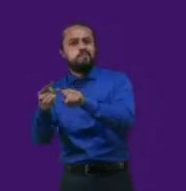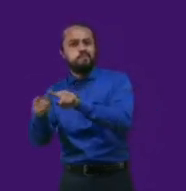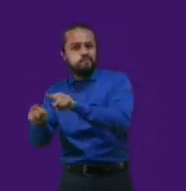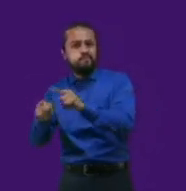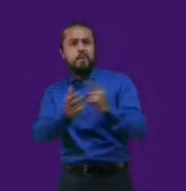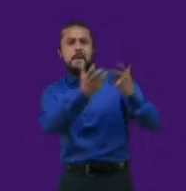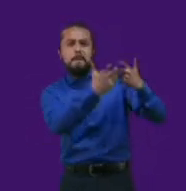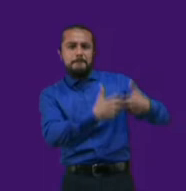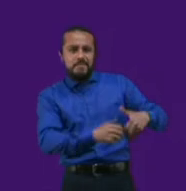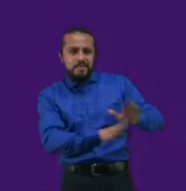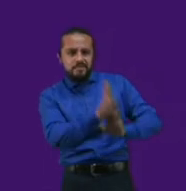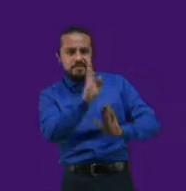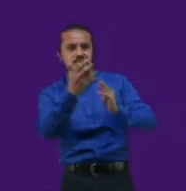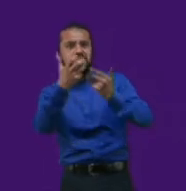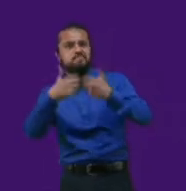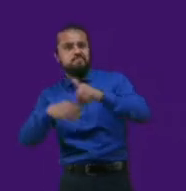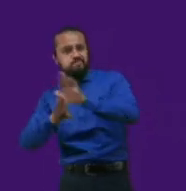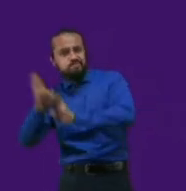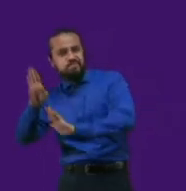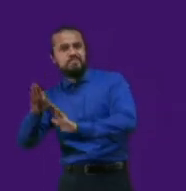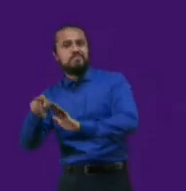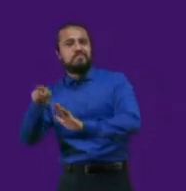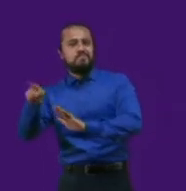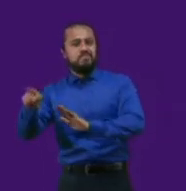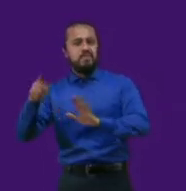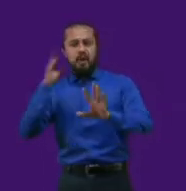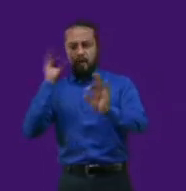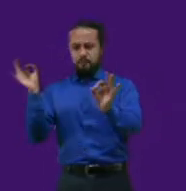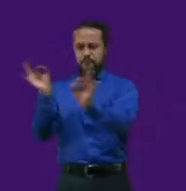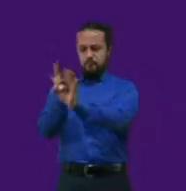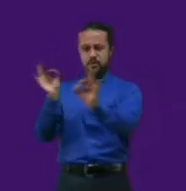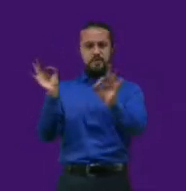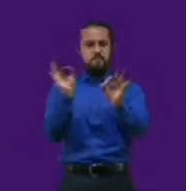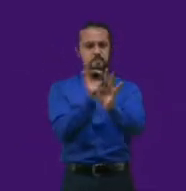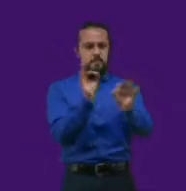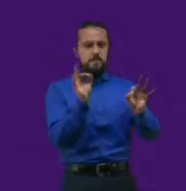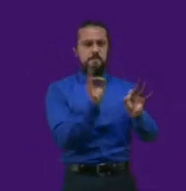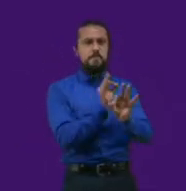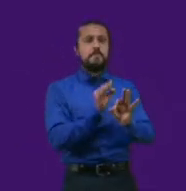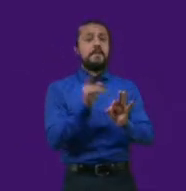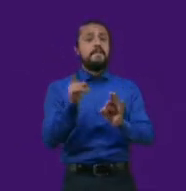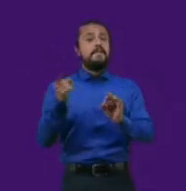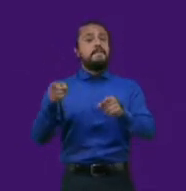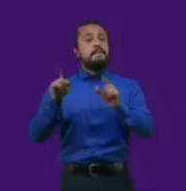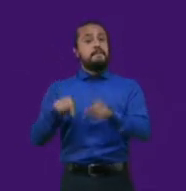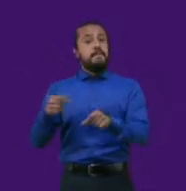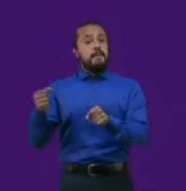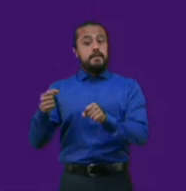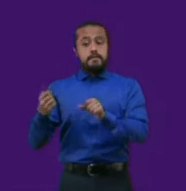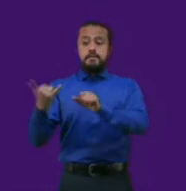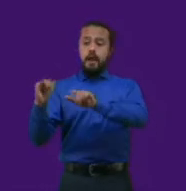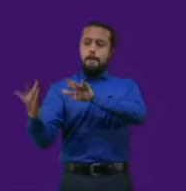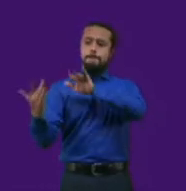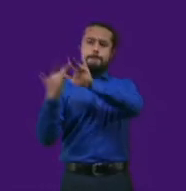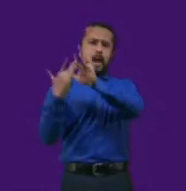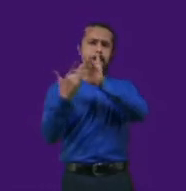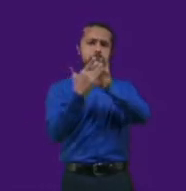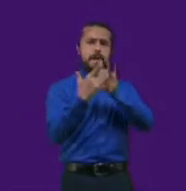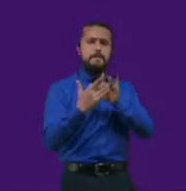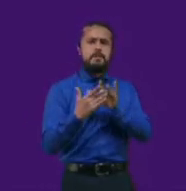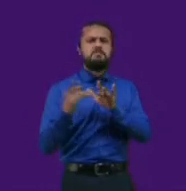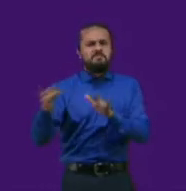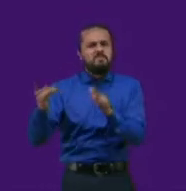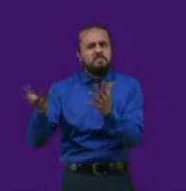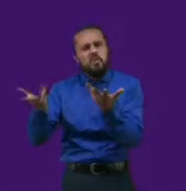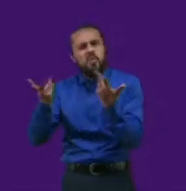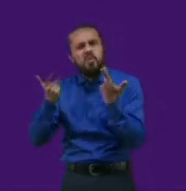ellos exitosos, todos ellos con diferentes enfoques, pero todos ellos de alguna manera también conectados. Entonces, cuéntanos, Simón, de ese momento en el